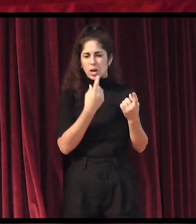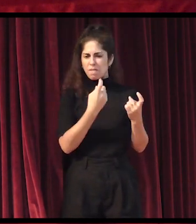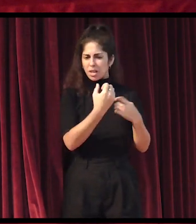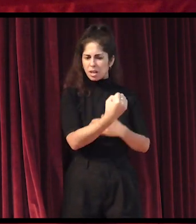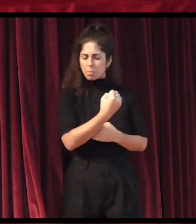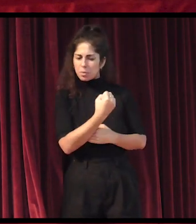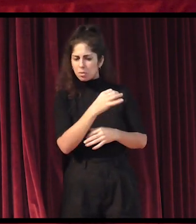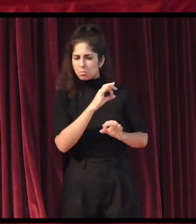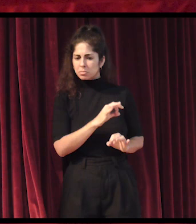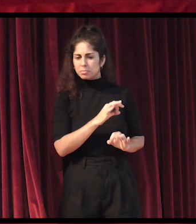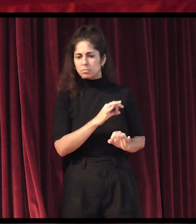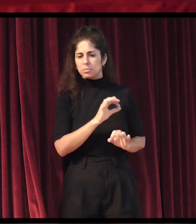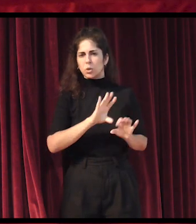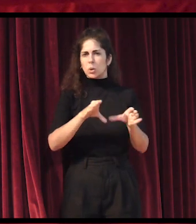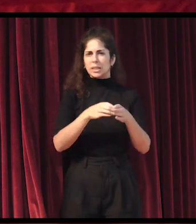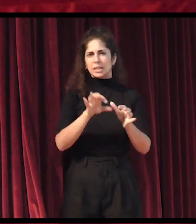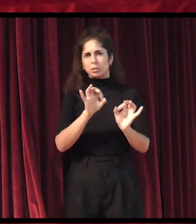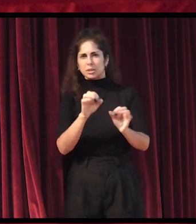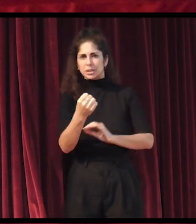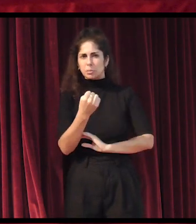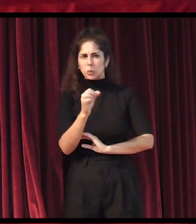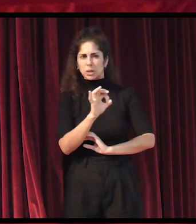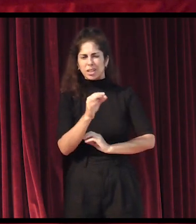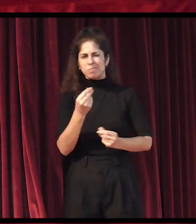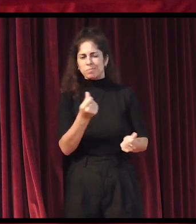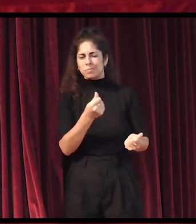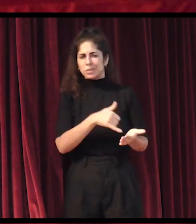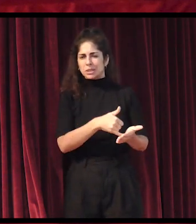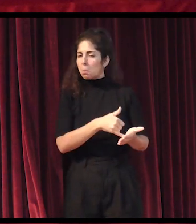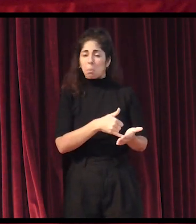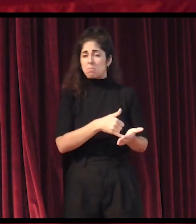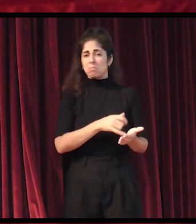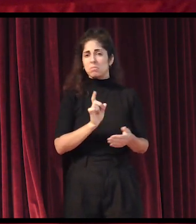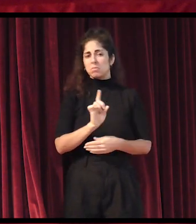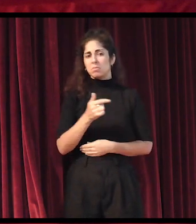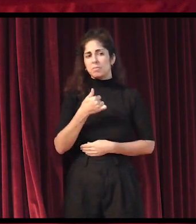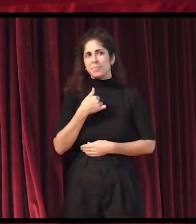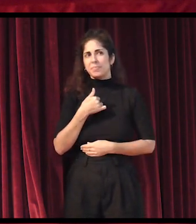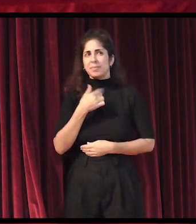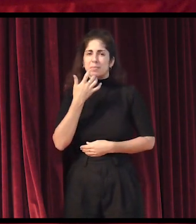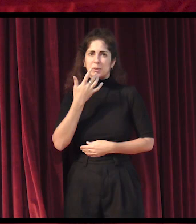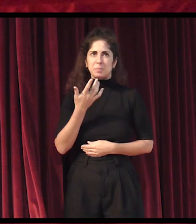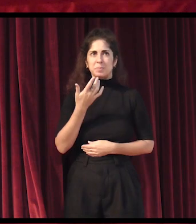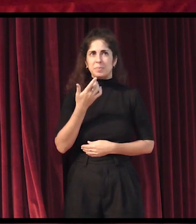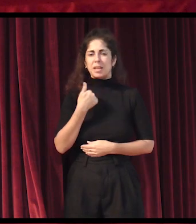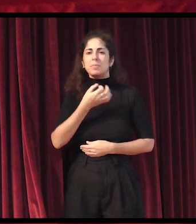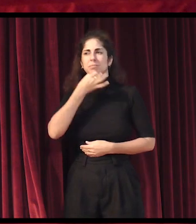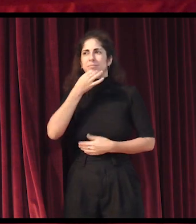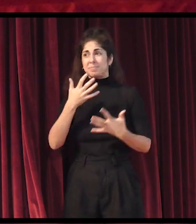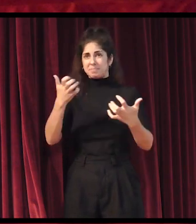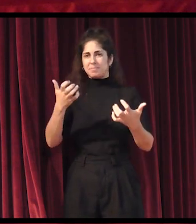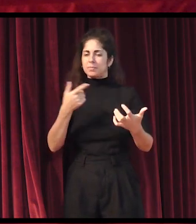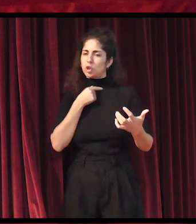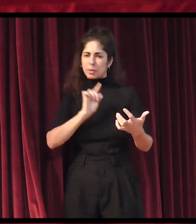a instituciones o a colectivos específicos. Creo que este problema, a mí no me gusta mucho hablar en público, pero creo que es necesario